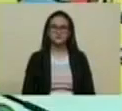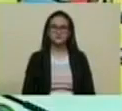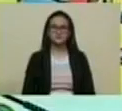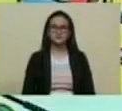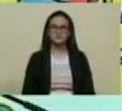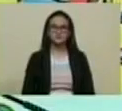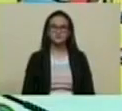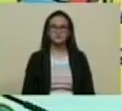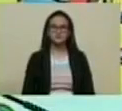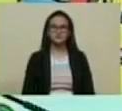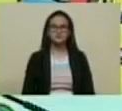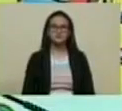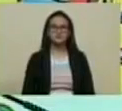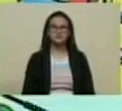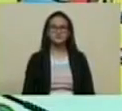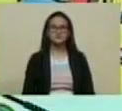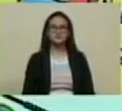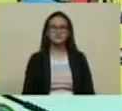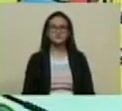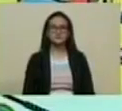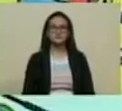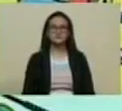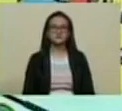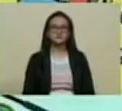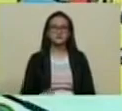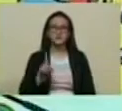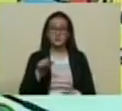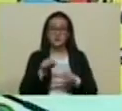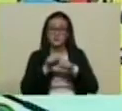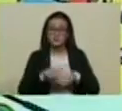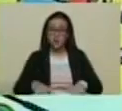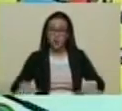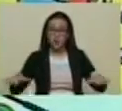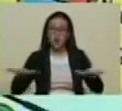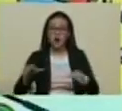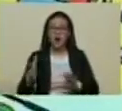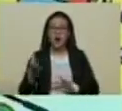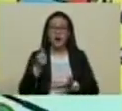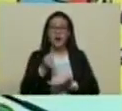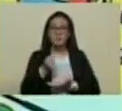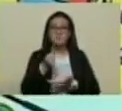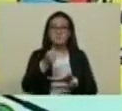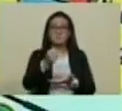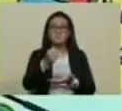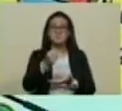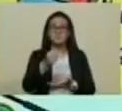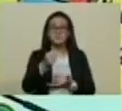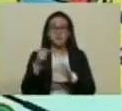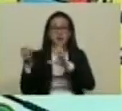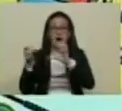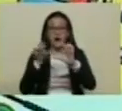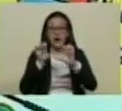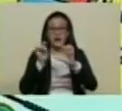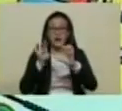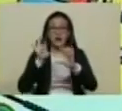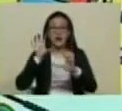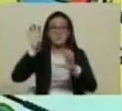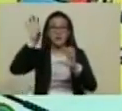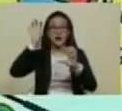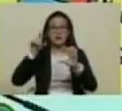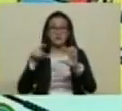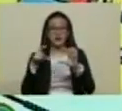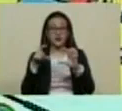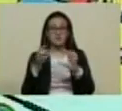Igualmente se ha procedido a la distribución a través de los CLAP y el carnet de la patria de por lo